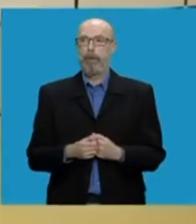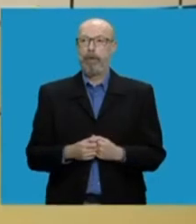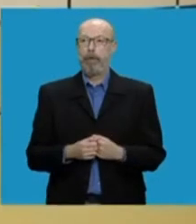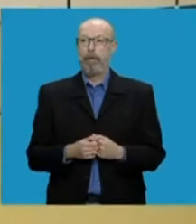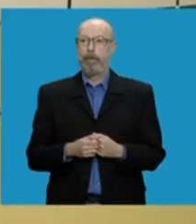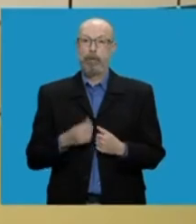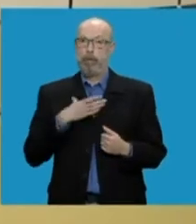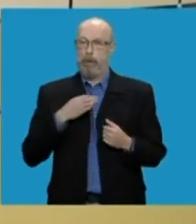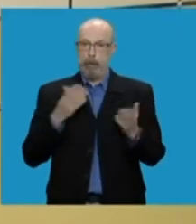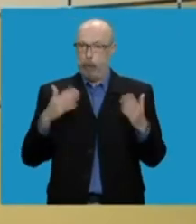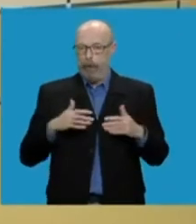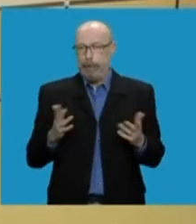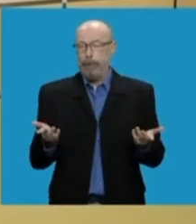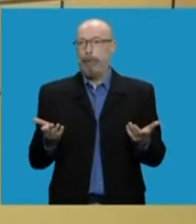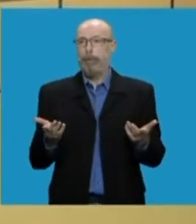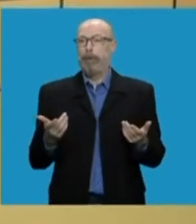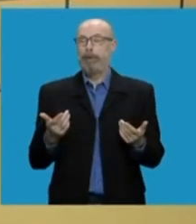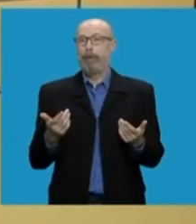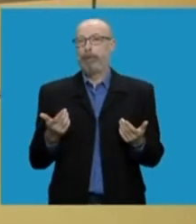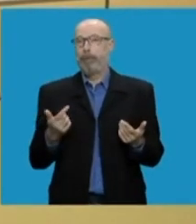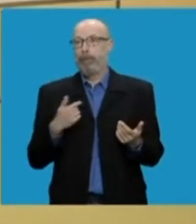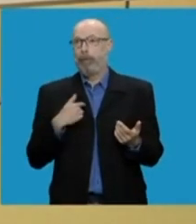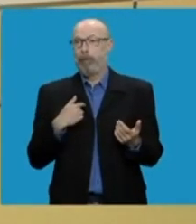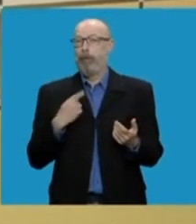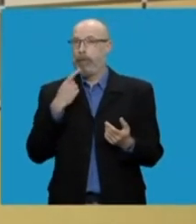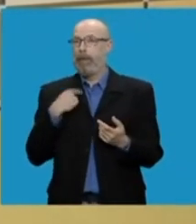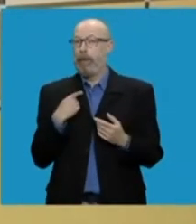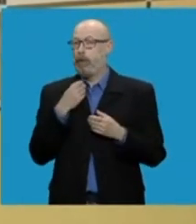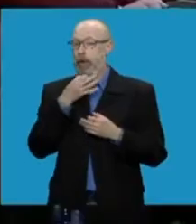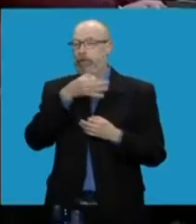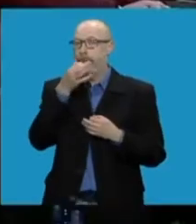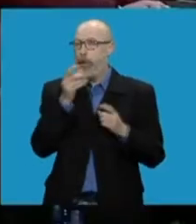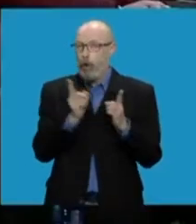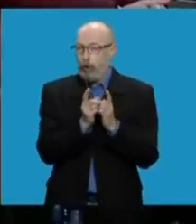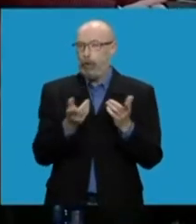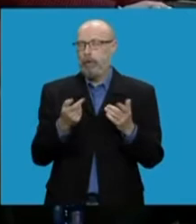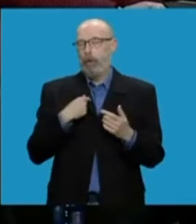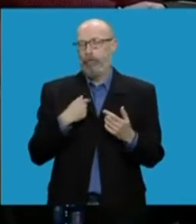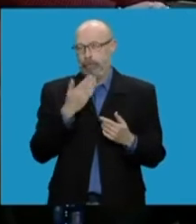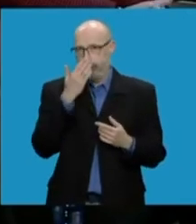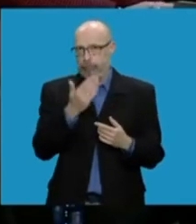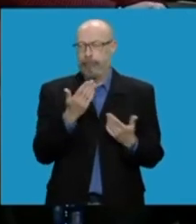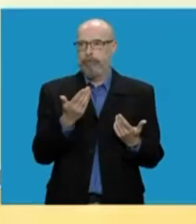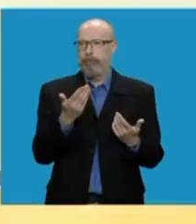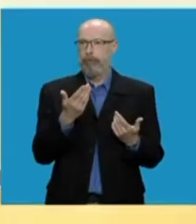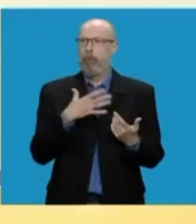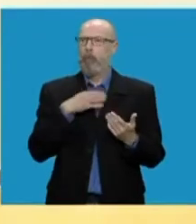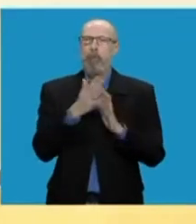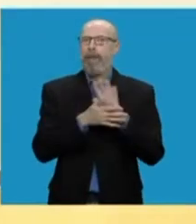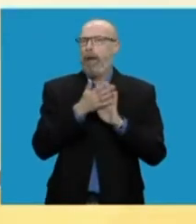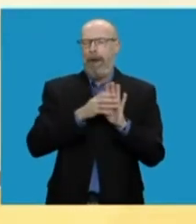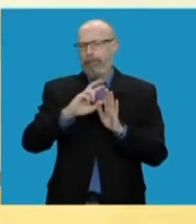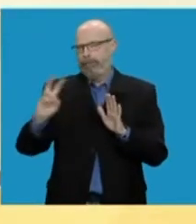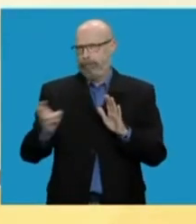No traigo papel, y me habían dicho, vas a hablar muy poquito, y la verdad es que podemos hablar de muchísimas